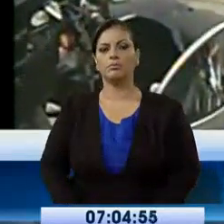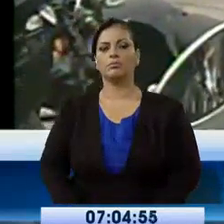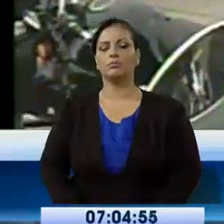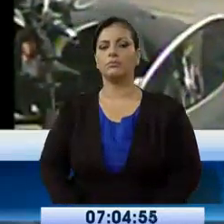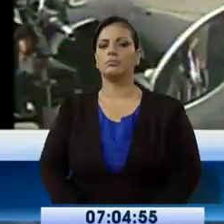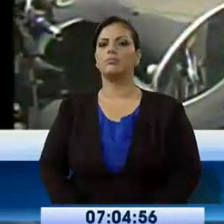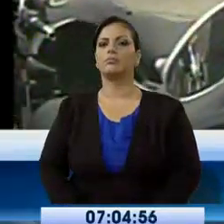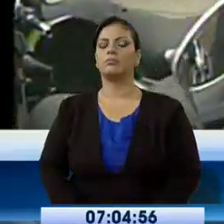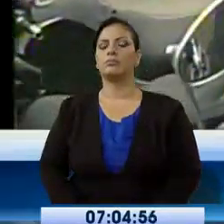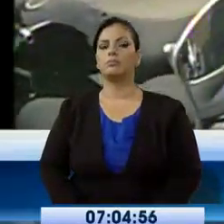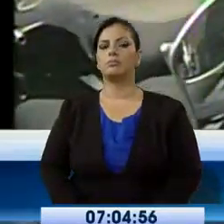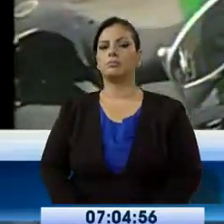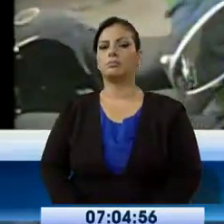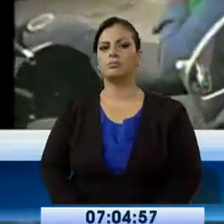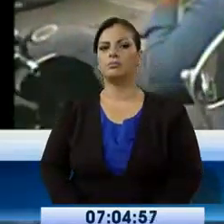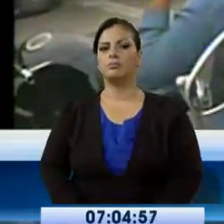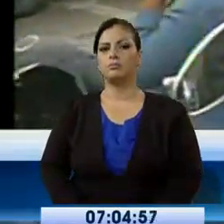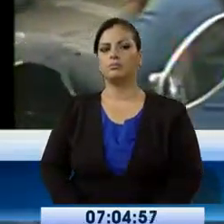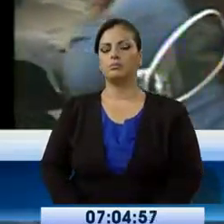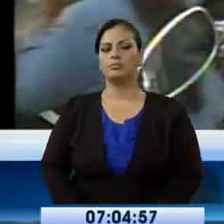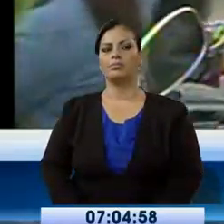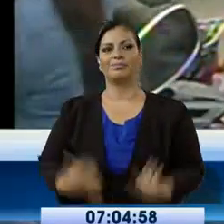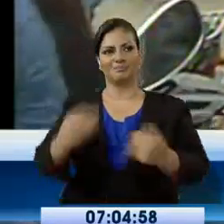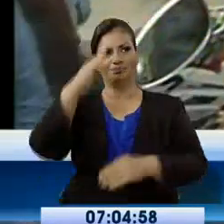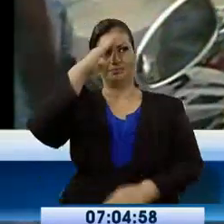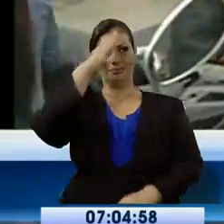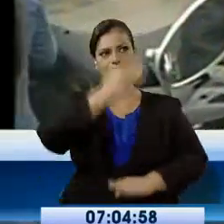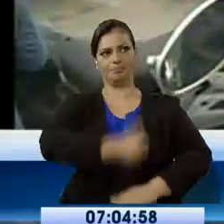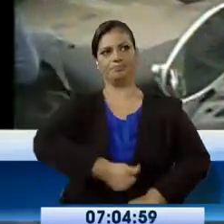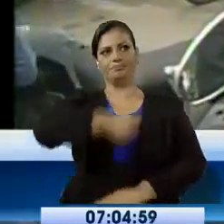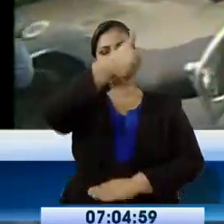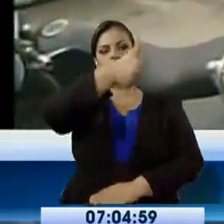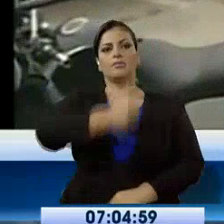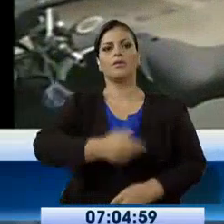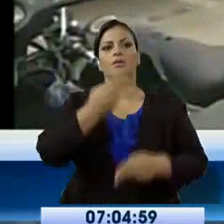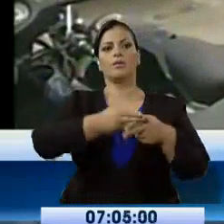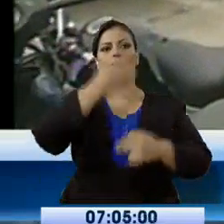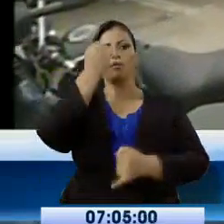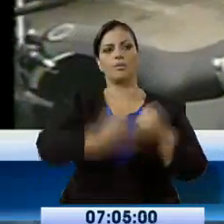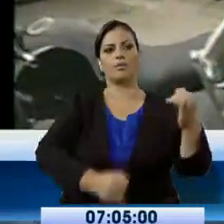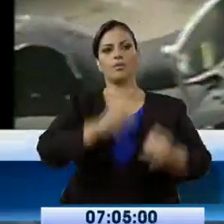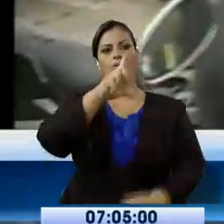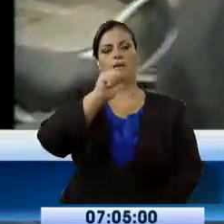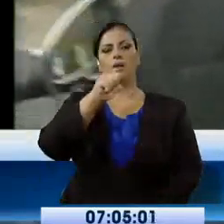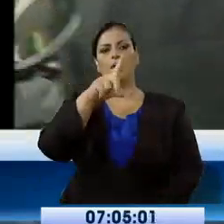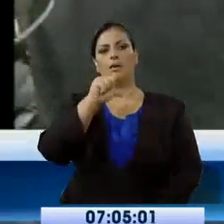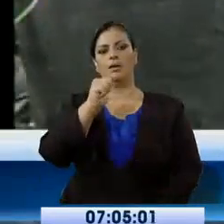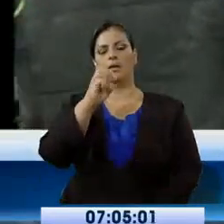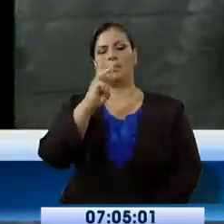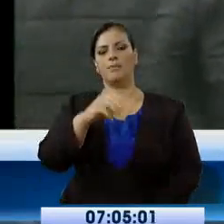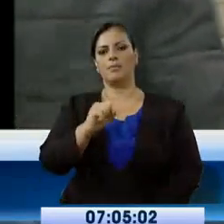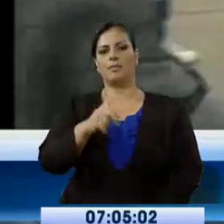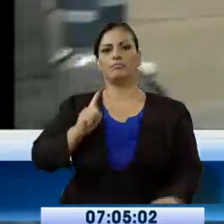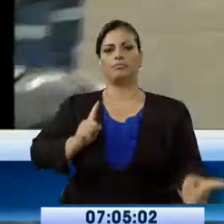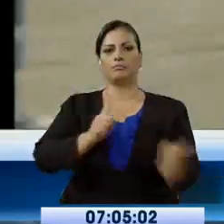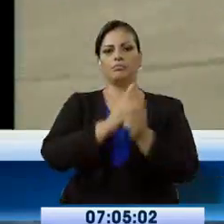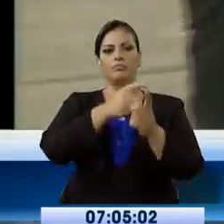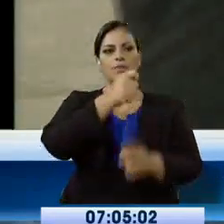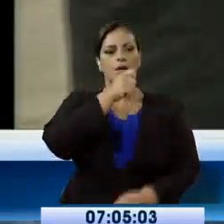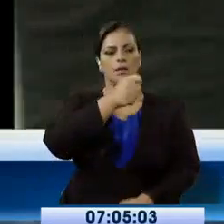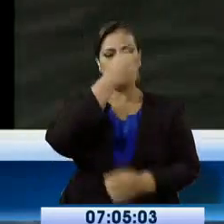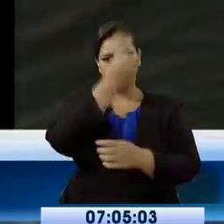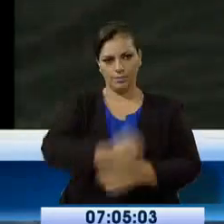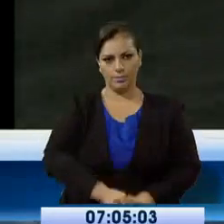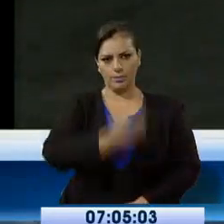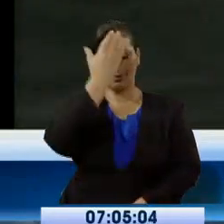a dialogar con el general Luis Lalama, jefe de operaciones de la Autoridad de Tránsito Municipal. General, muy buenos